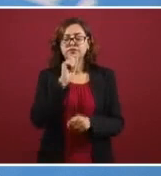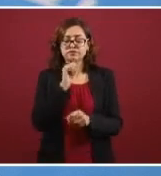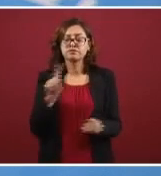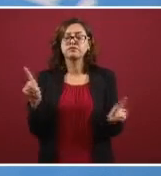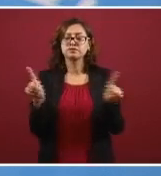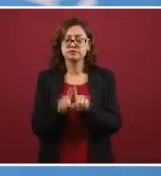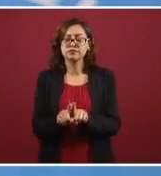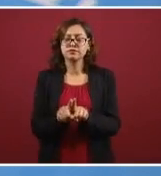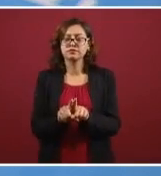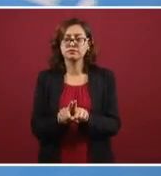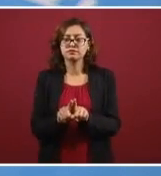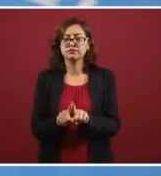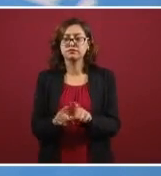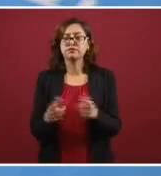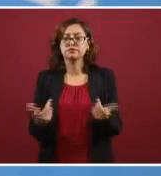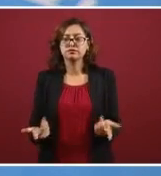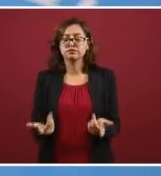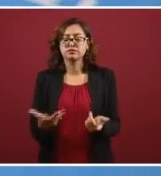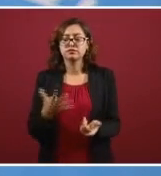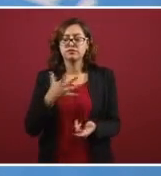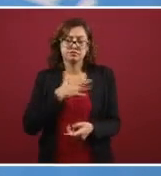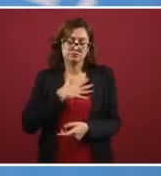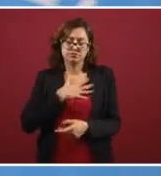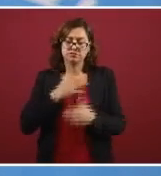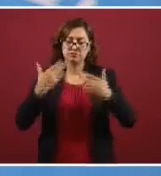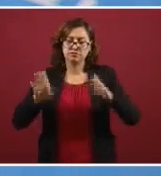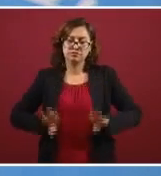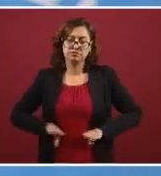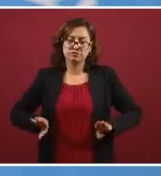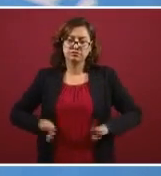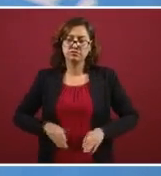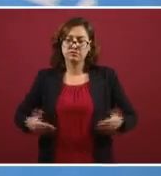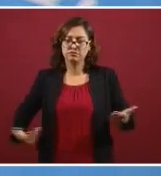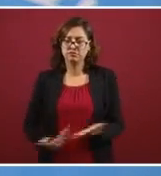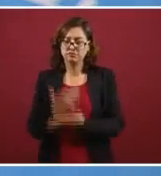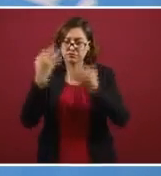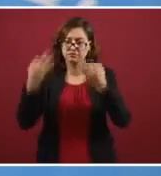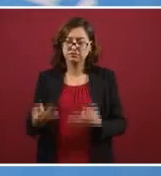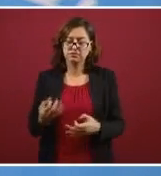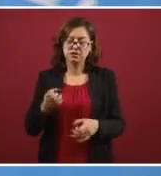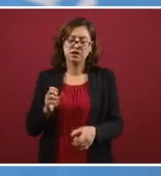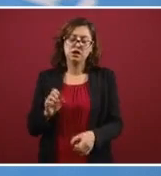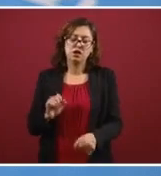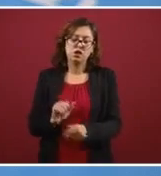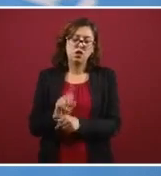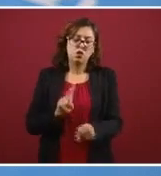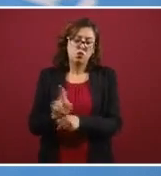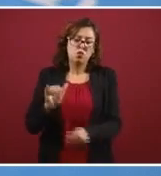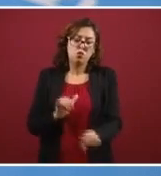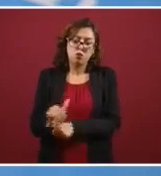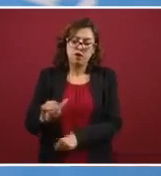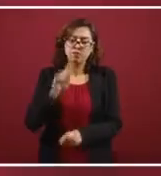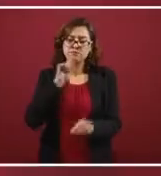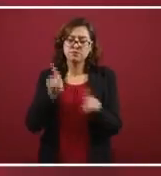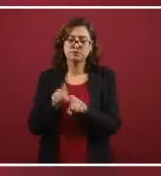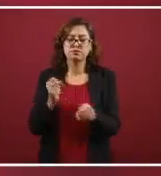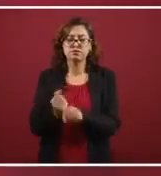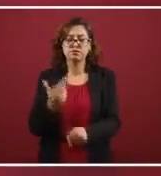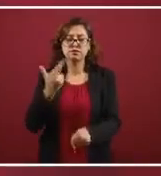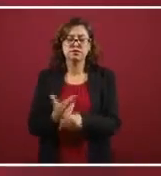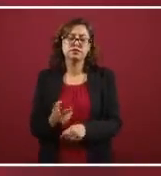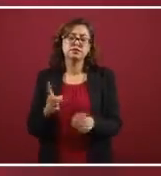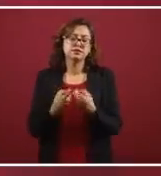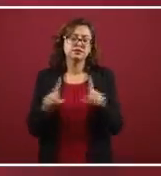ser de lado mi condición de uruguaya y mi condición de ministra de Desarrollo Social. Y en el